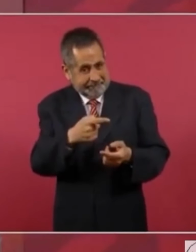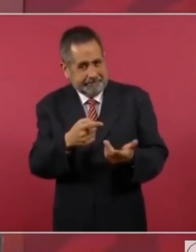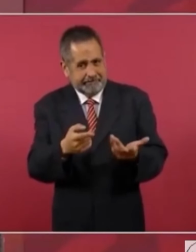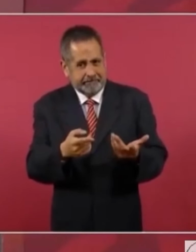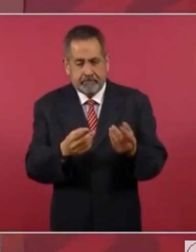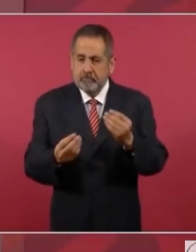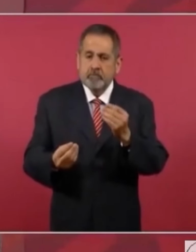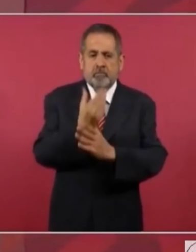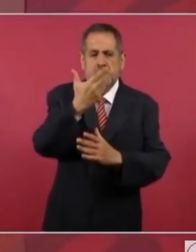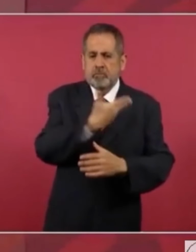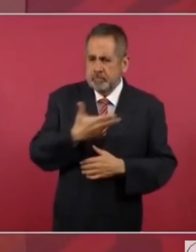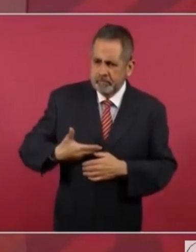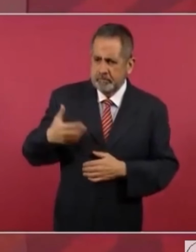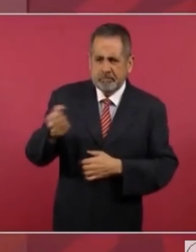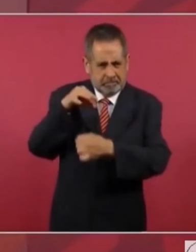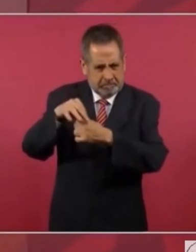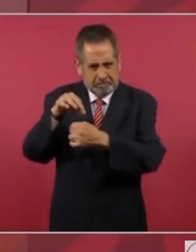el nuevo presidente,